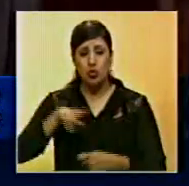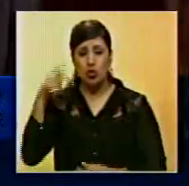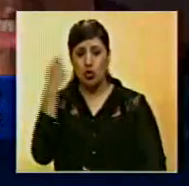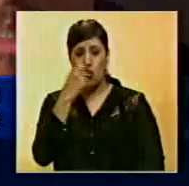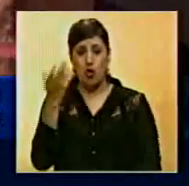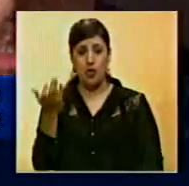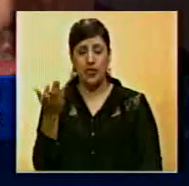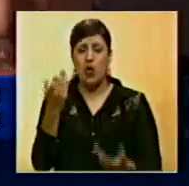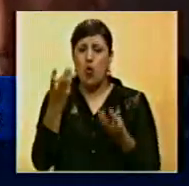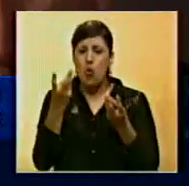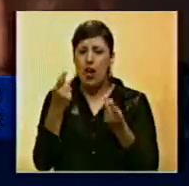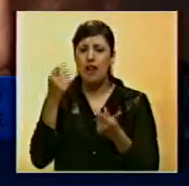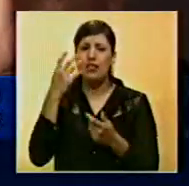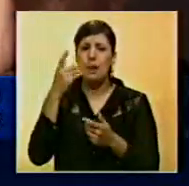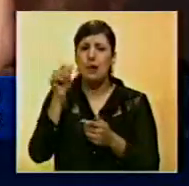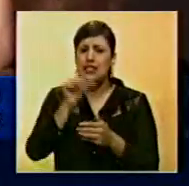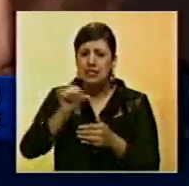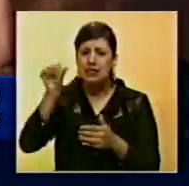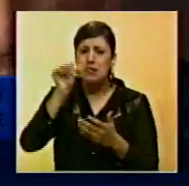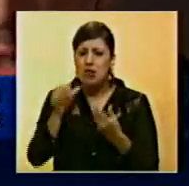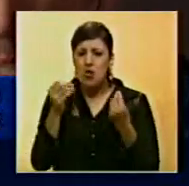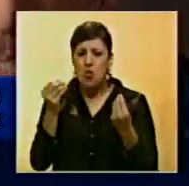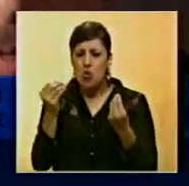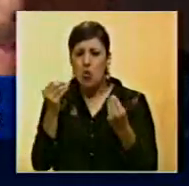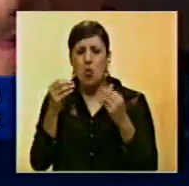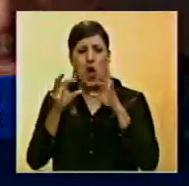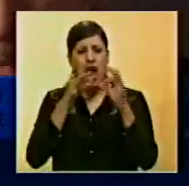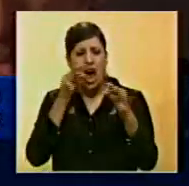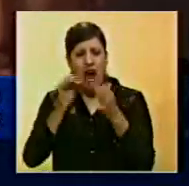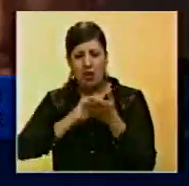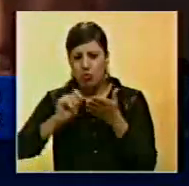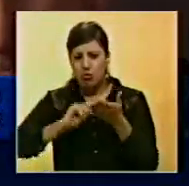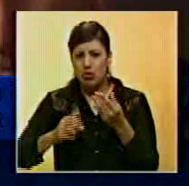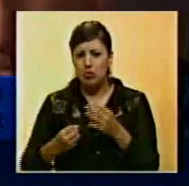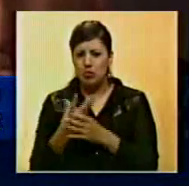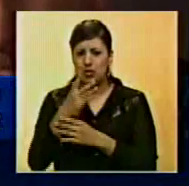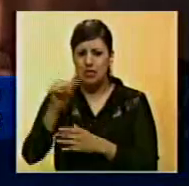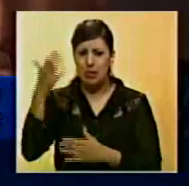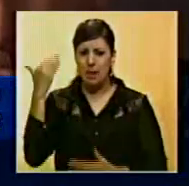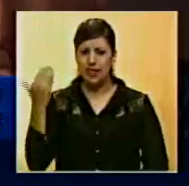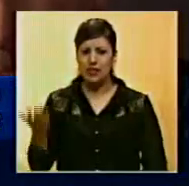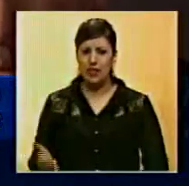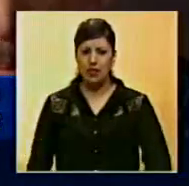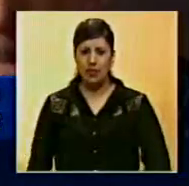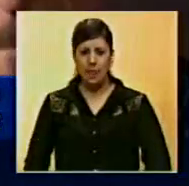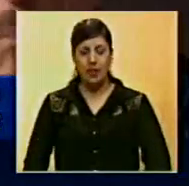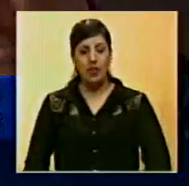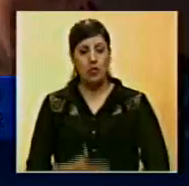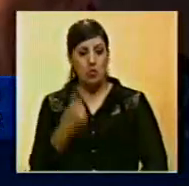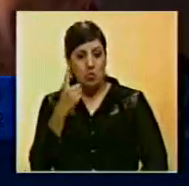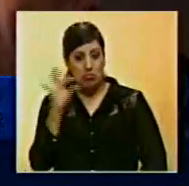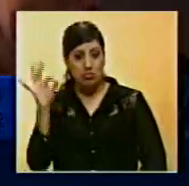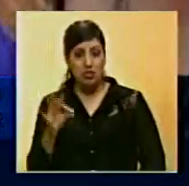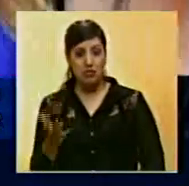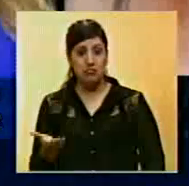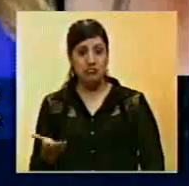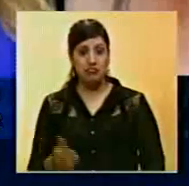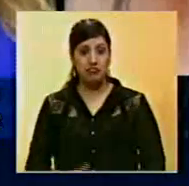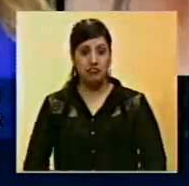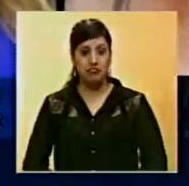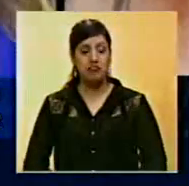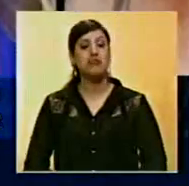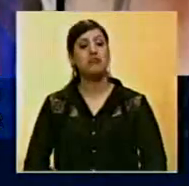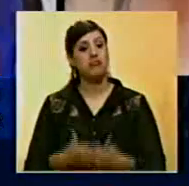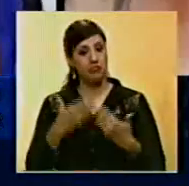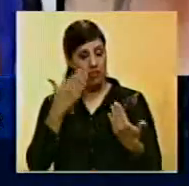¿Y cuánto tiempo se pasaron hablando sobre este artículo desde que salió la semana pasada? ¿1%? Y